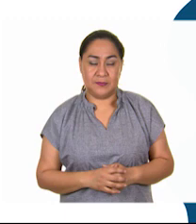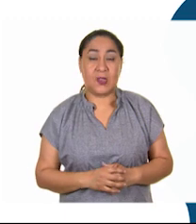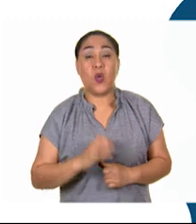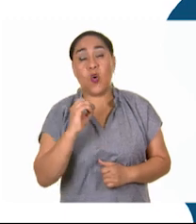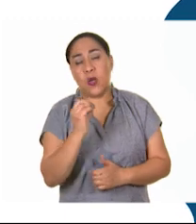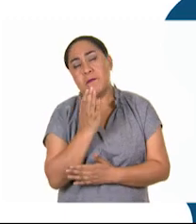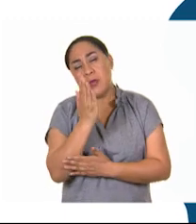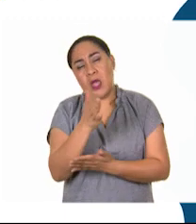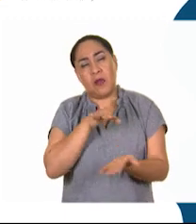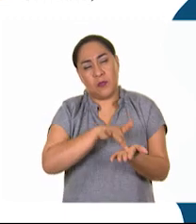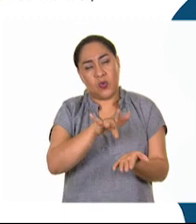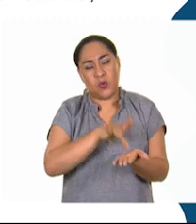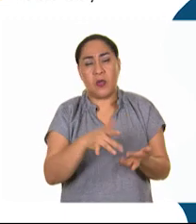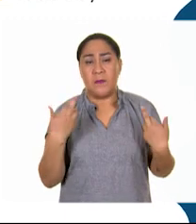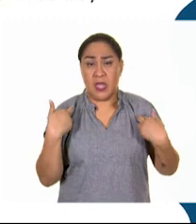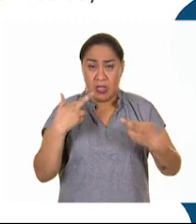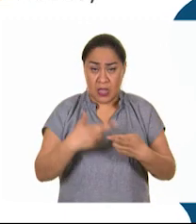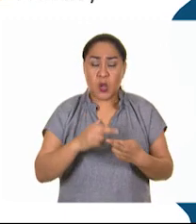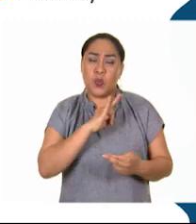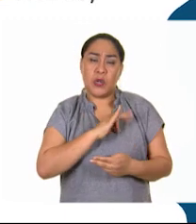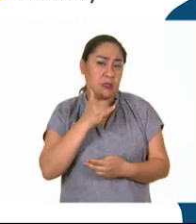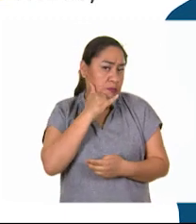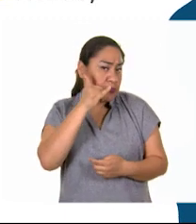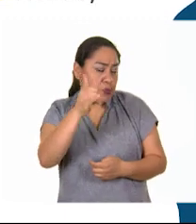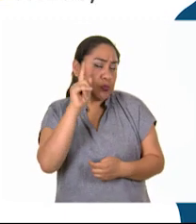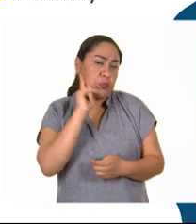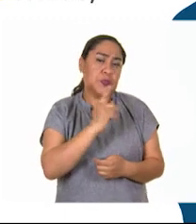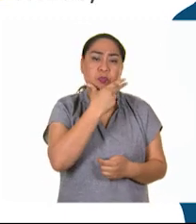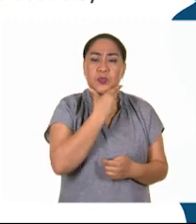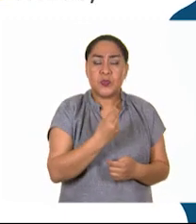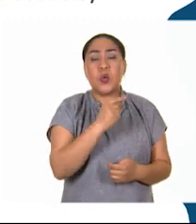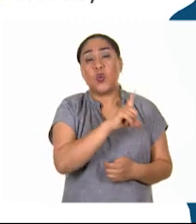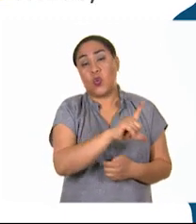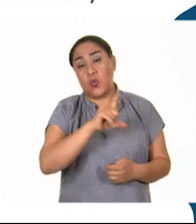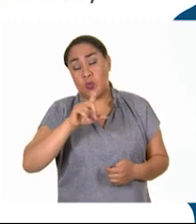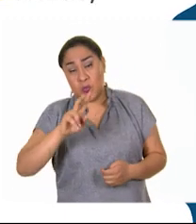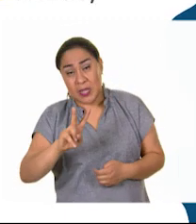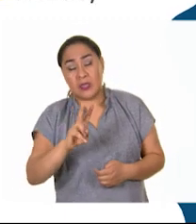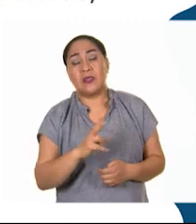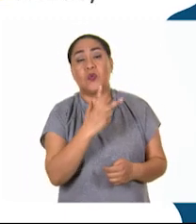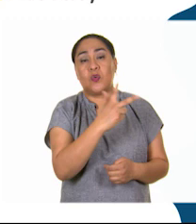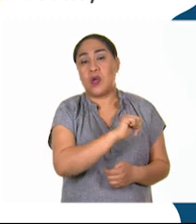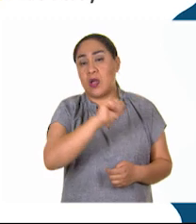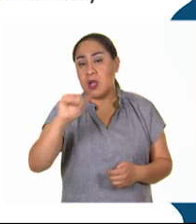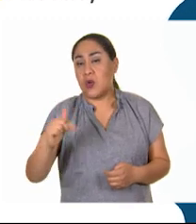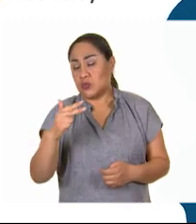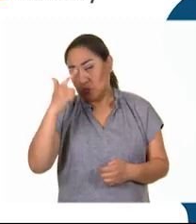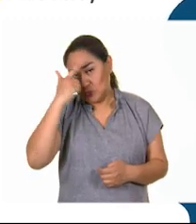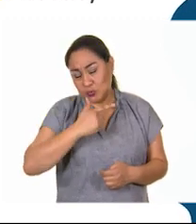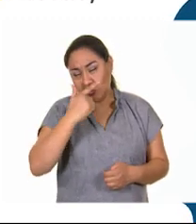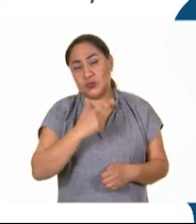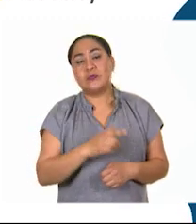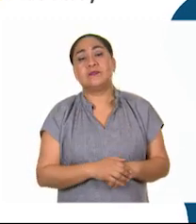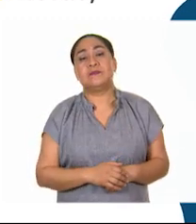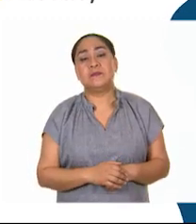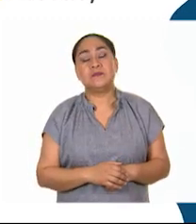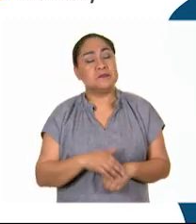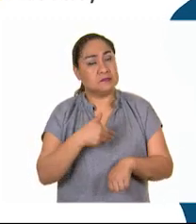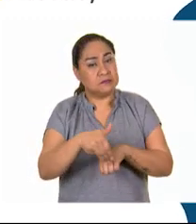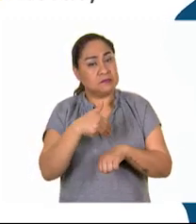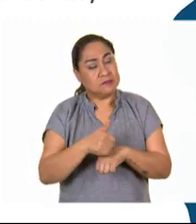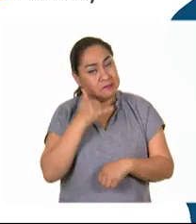Para solicitar apoyo pedagógico, comunícate con maestras y maestros de lunes a viernes de 8 a 20 horas al